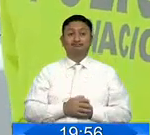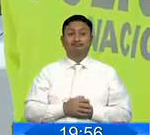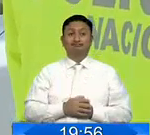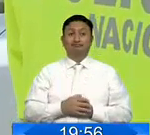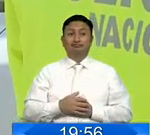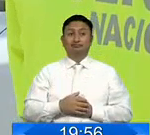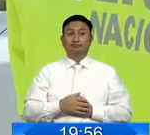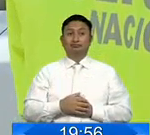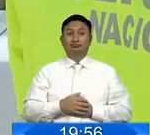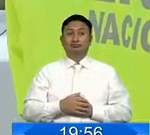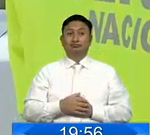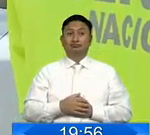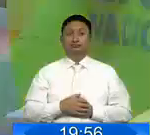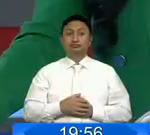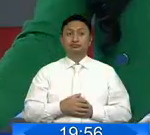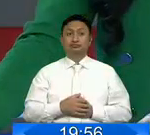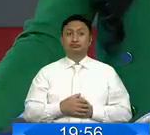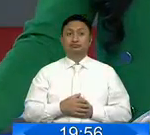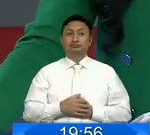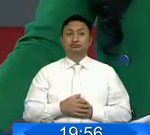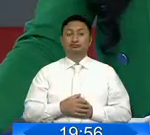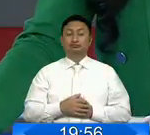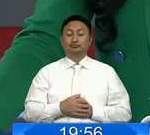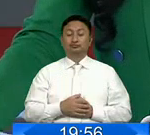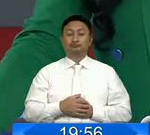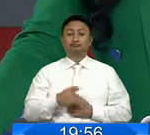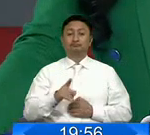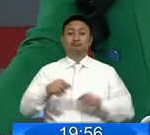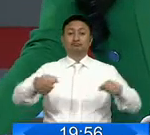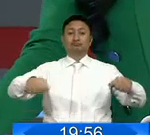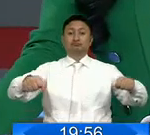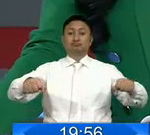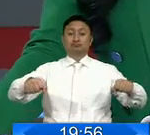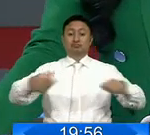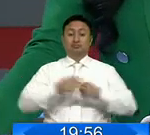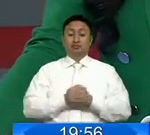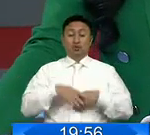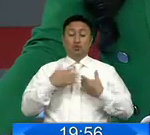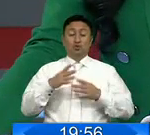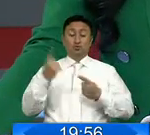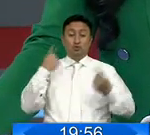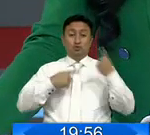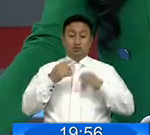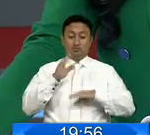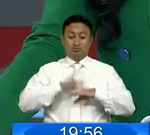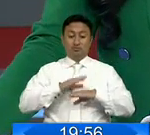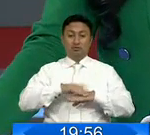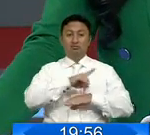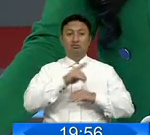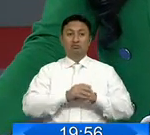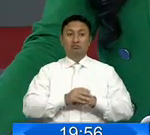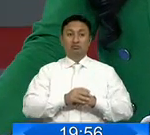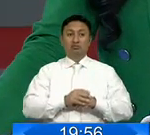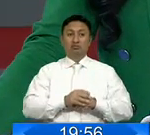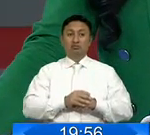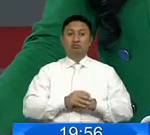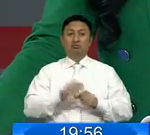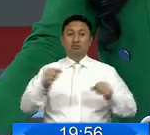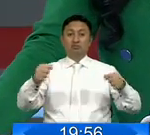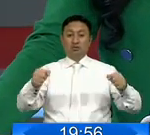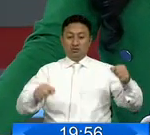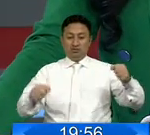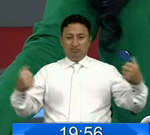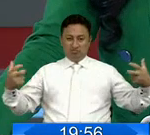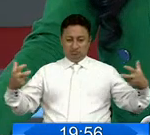informó Iván Casamen. Un motorizado resultó con varias heridas tras impactarse contra una tricimoto.